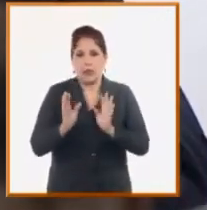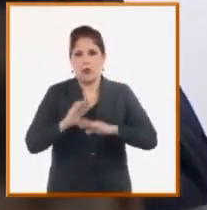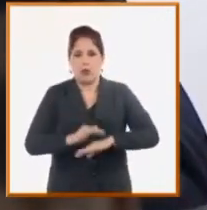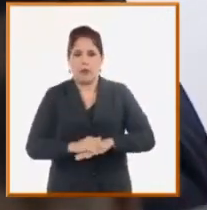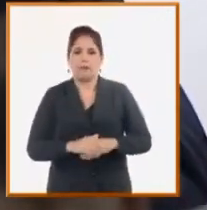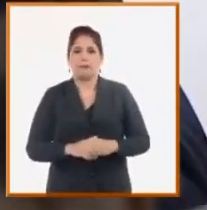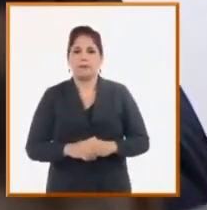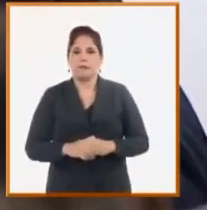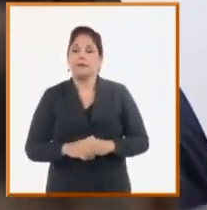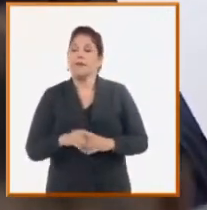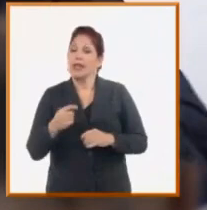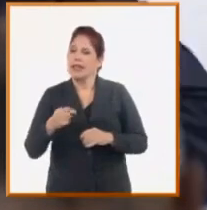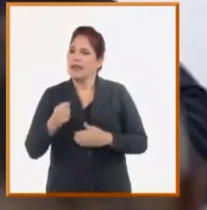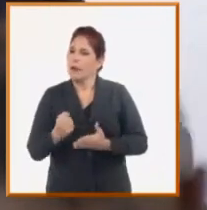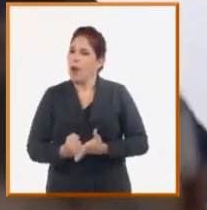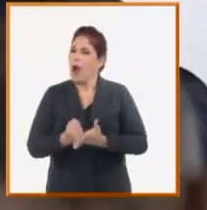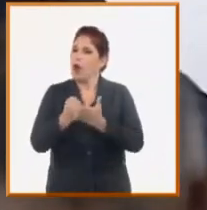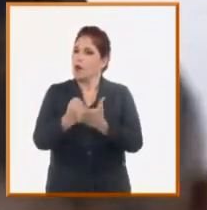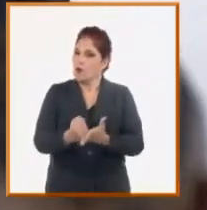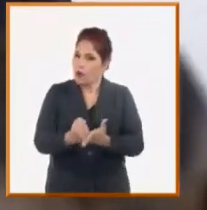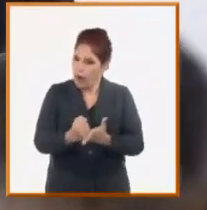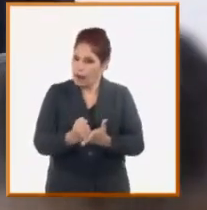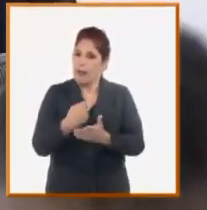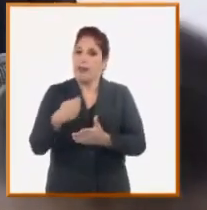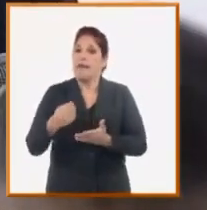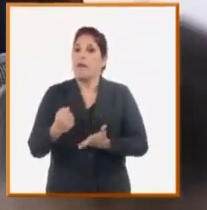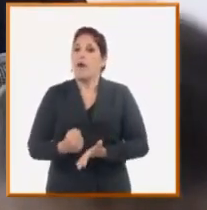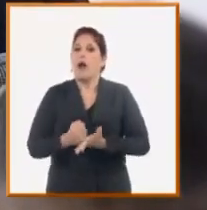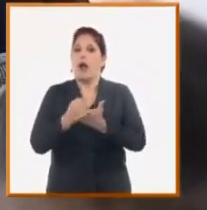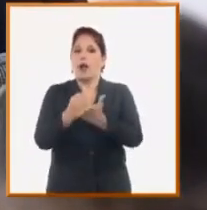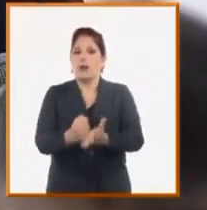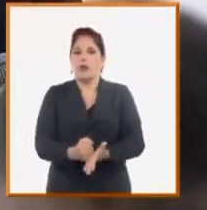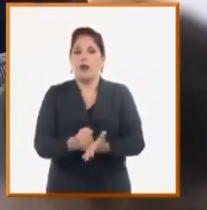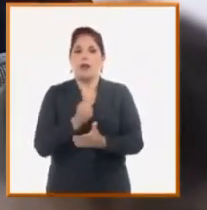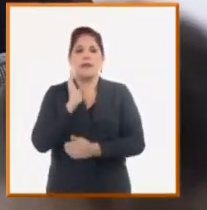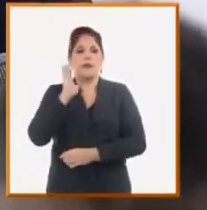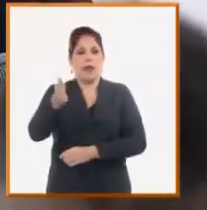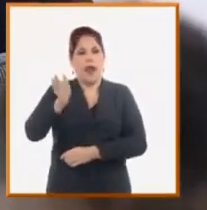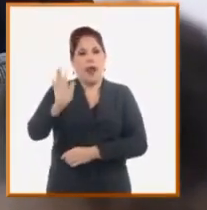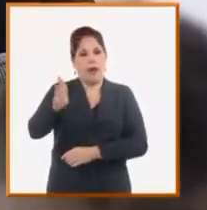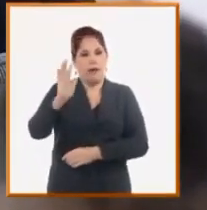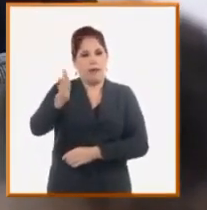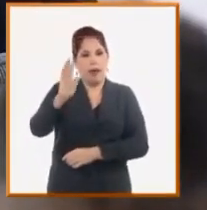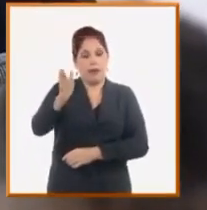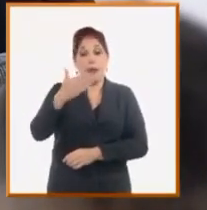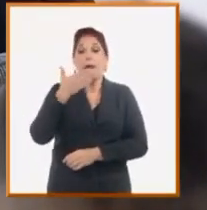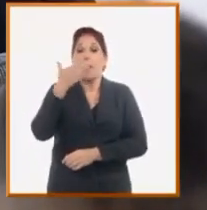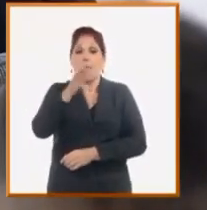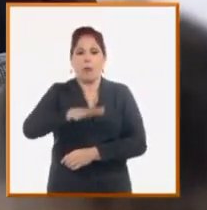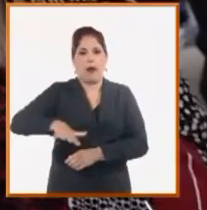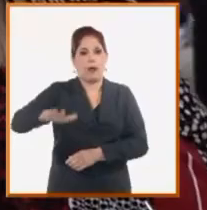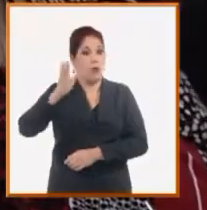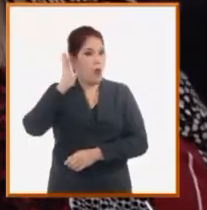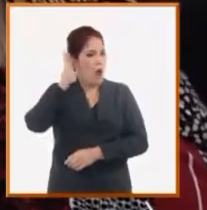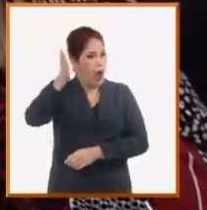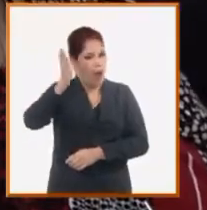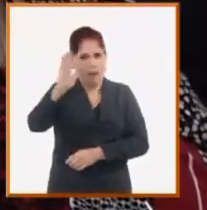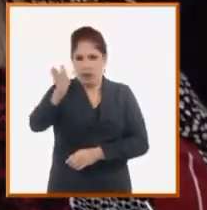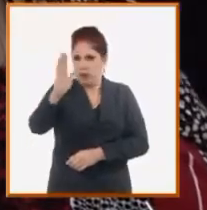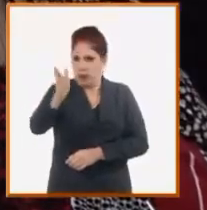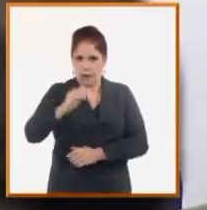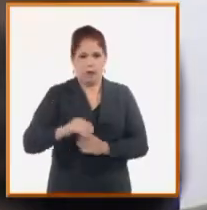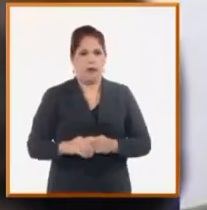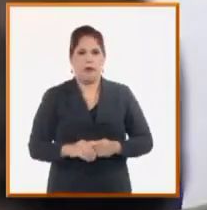conducir, ayudar a que realmente se avance, pero en beneficio de todas las partes